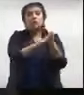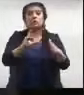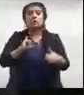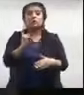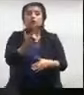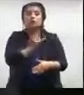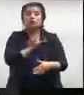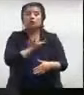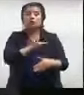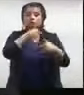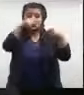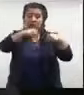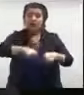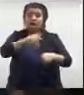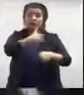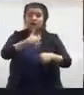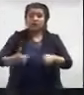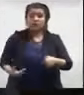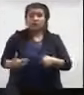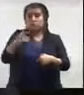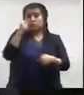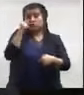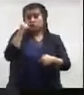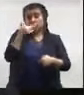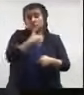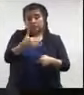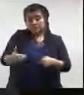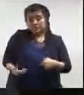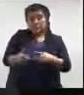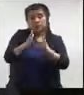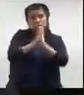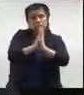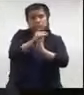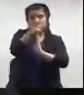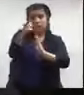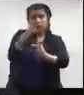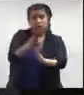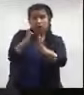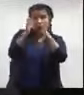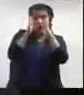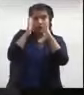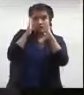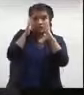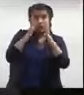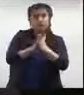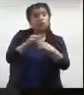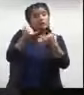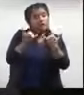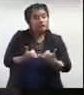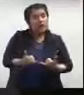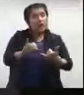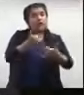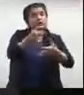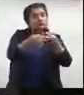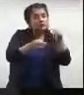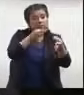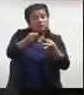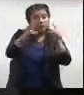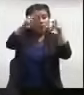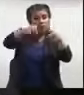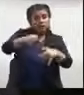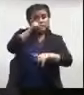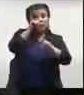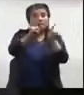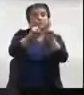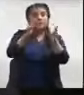legislación. Así que, señor presidente, yo le solicito que por favor se tome en consideración lo consultado el día de hoy y que se